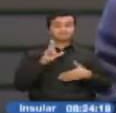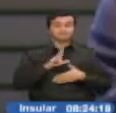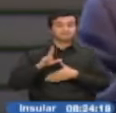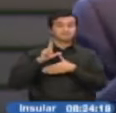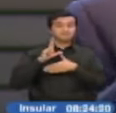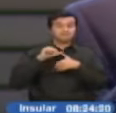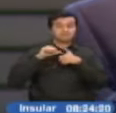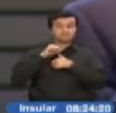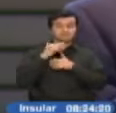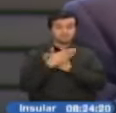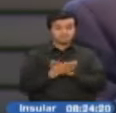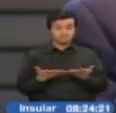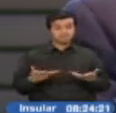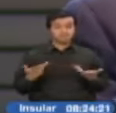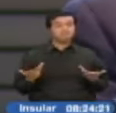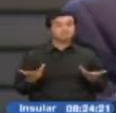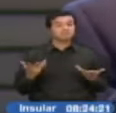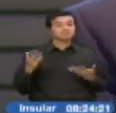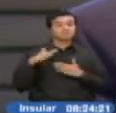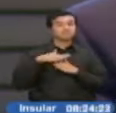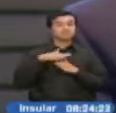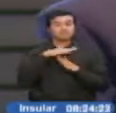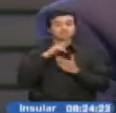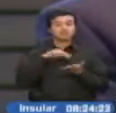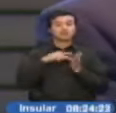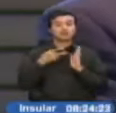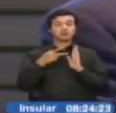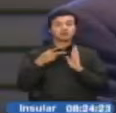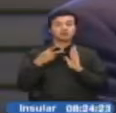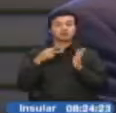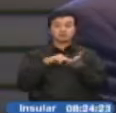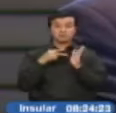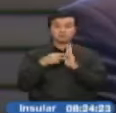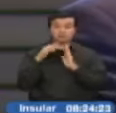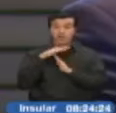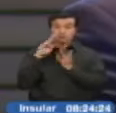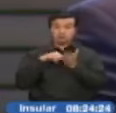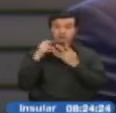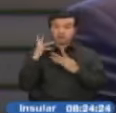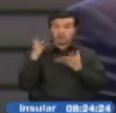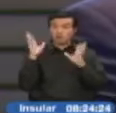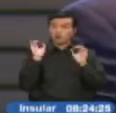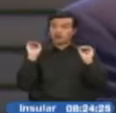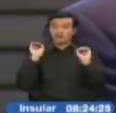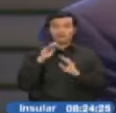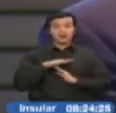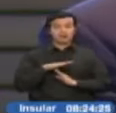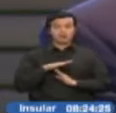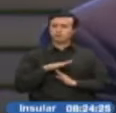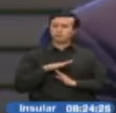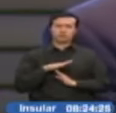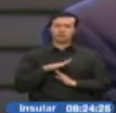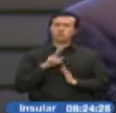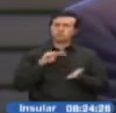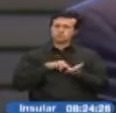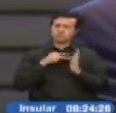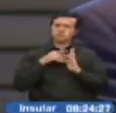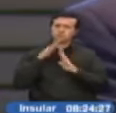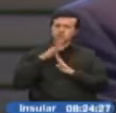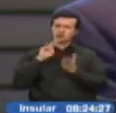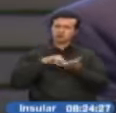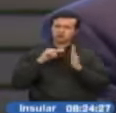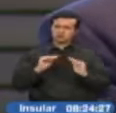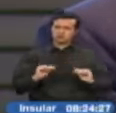y el Caribe, la paz no es solo ausencia de guerra. La paz debe ser sobre todo presencia,